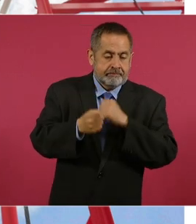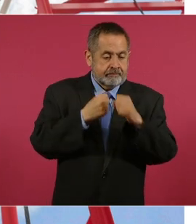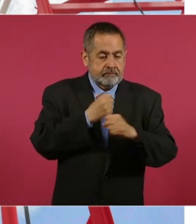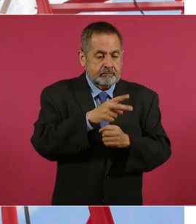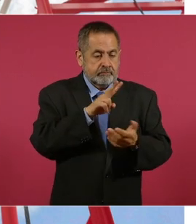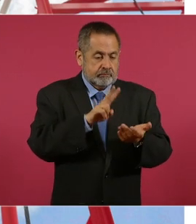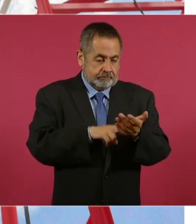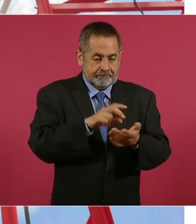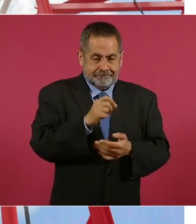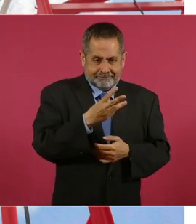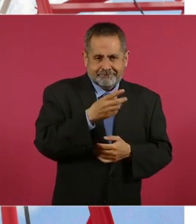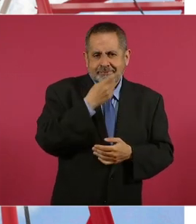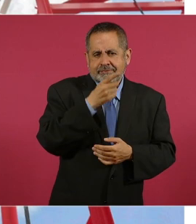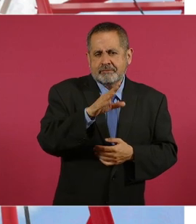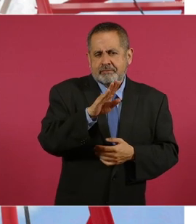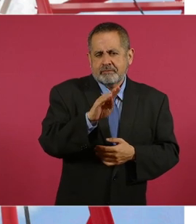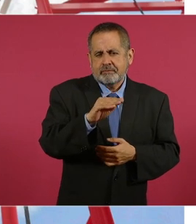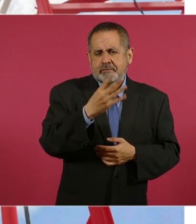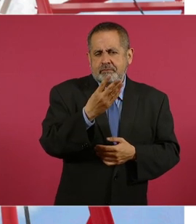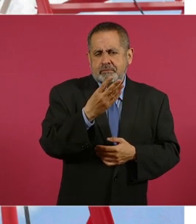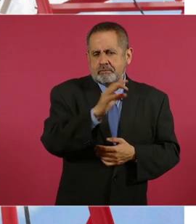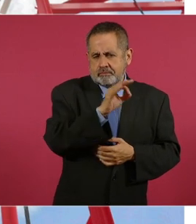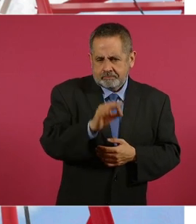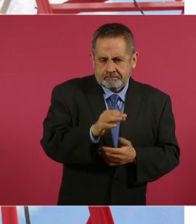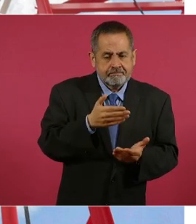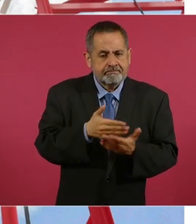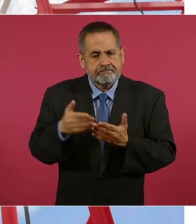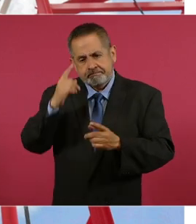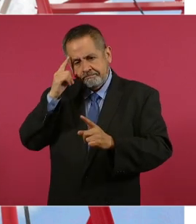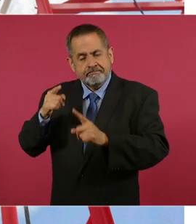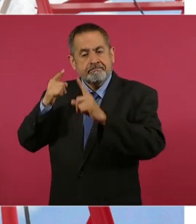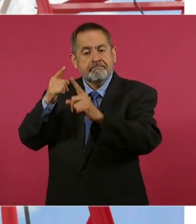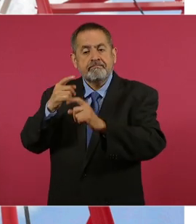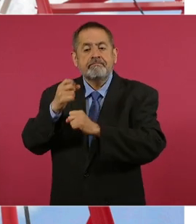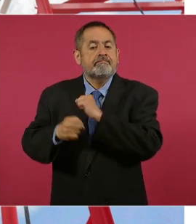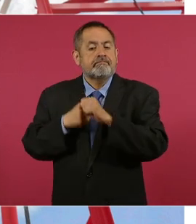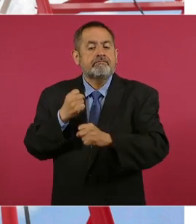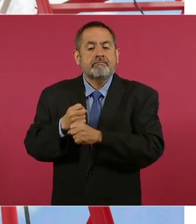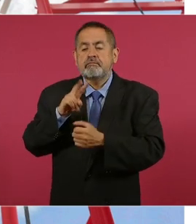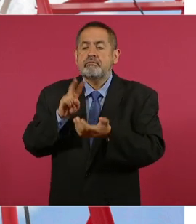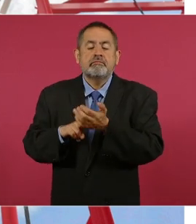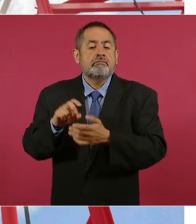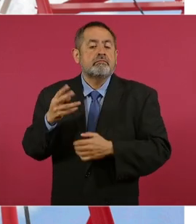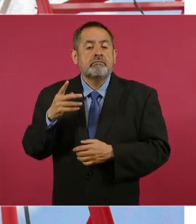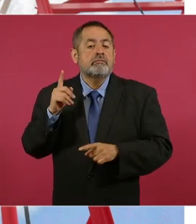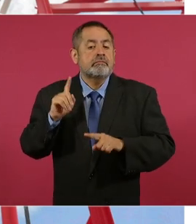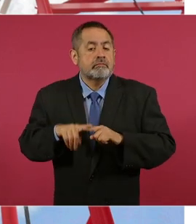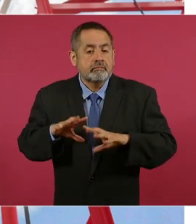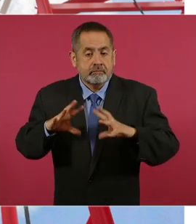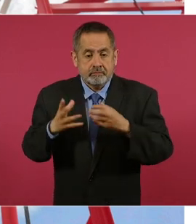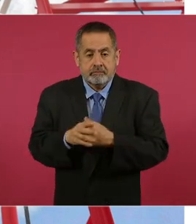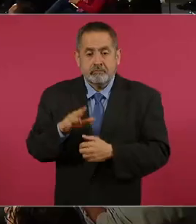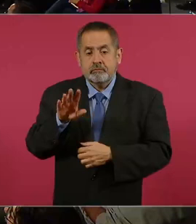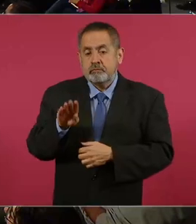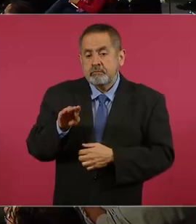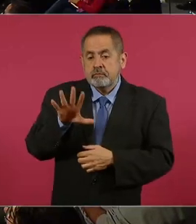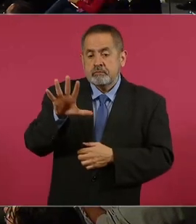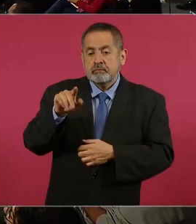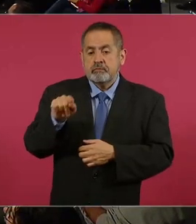era del 94% y ahora la meta para el 2024 va a ser del